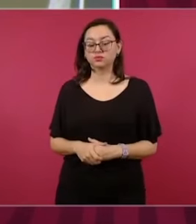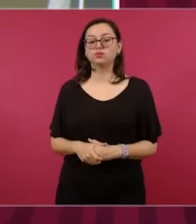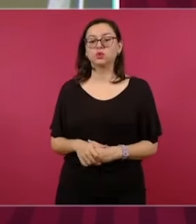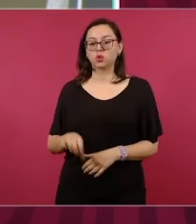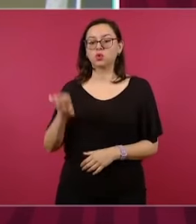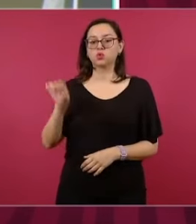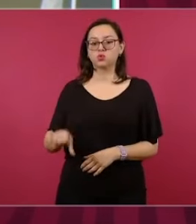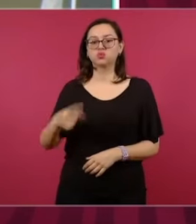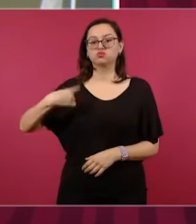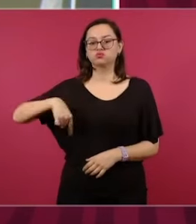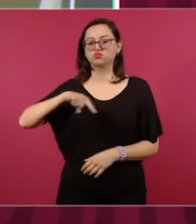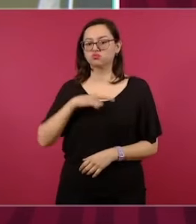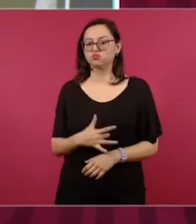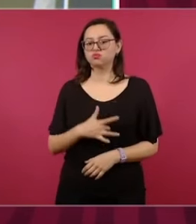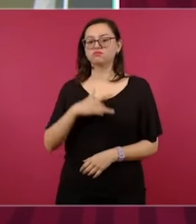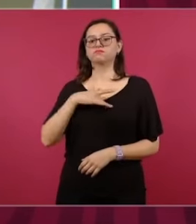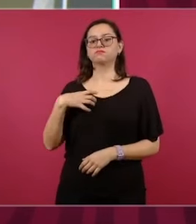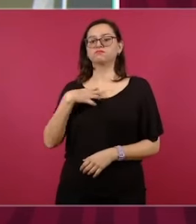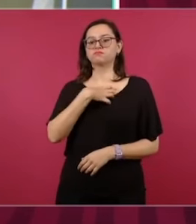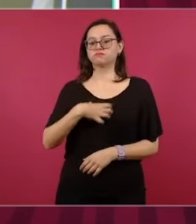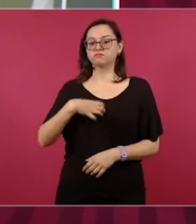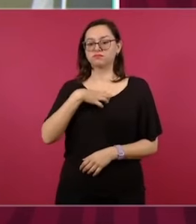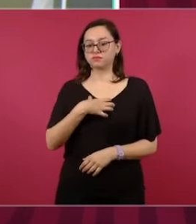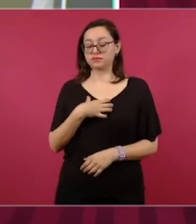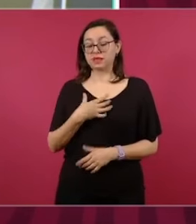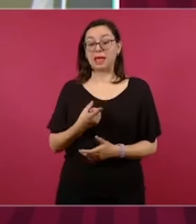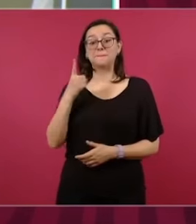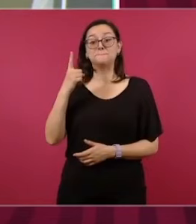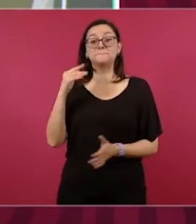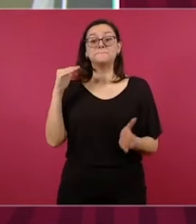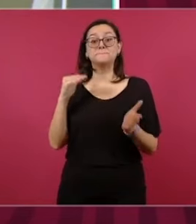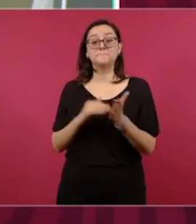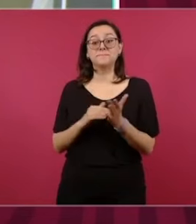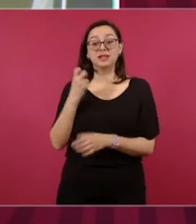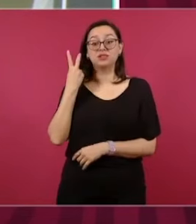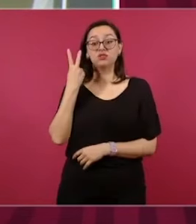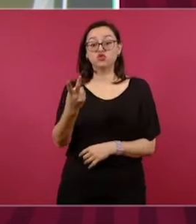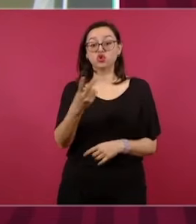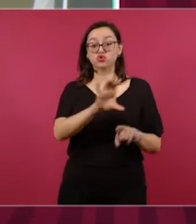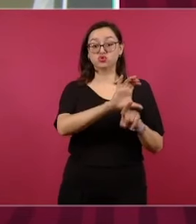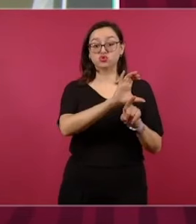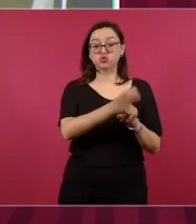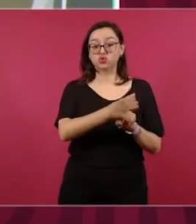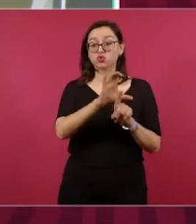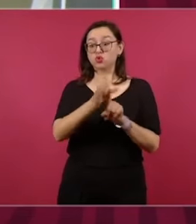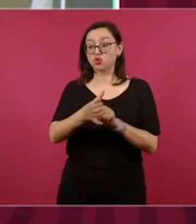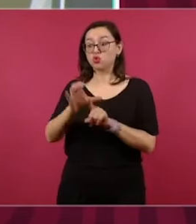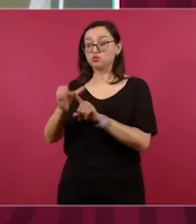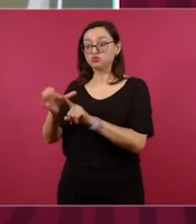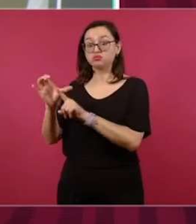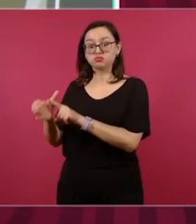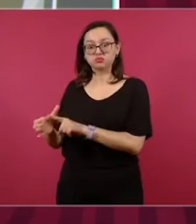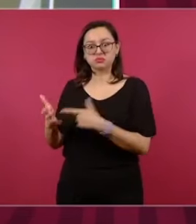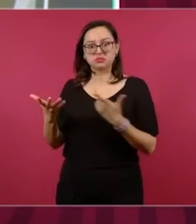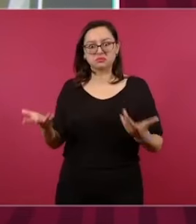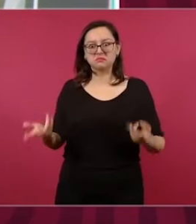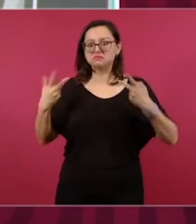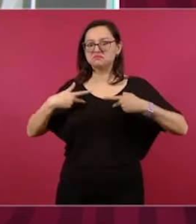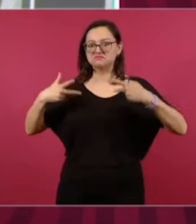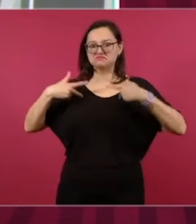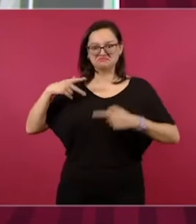se conformaron 1,002 comités de salud para el bienestar. Una participación